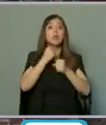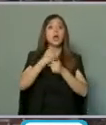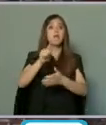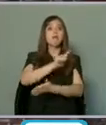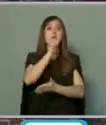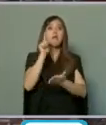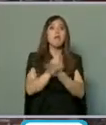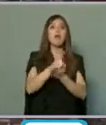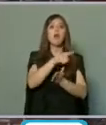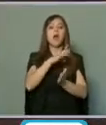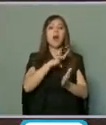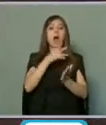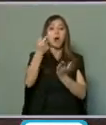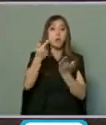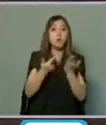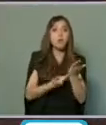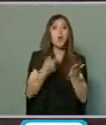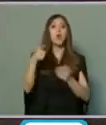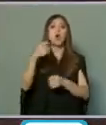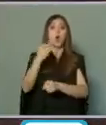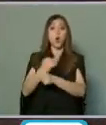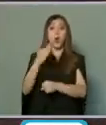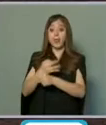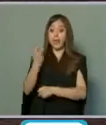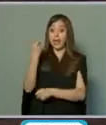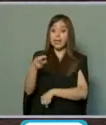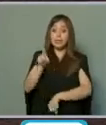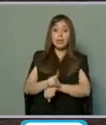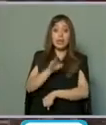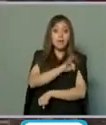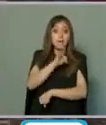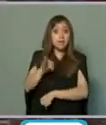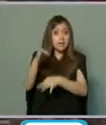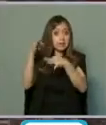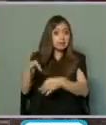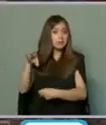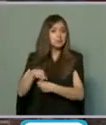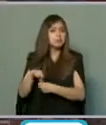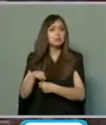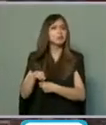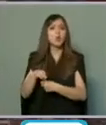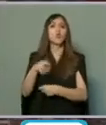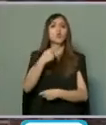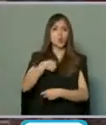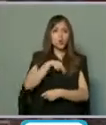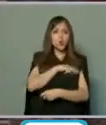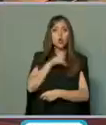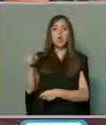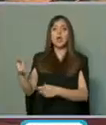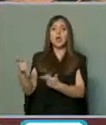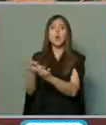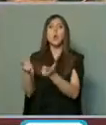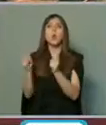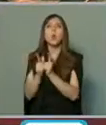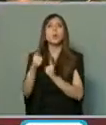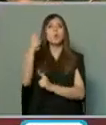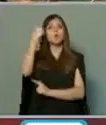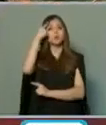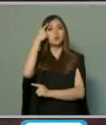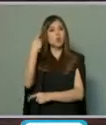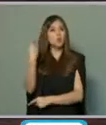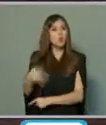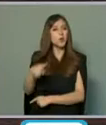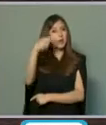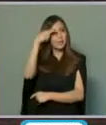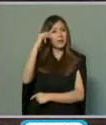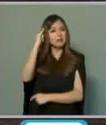cuanto a, únicamente en este momento pueden llevar a cabo las elecciones. Claro, Entonces atendemos elecciones que ellos vayan decidiendo hacer, atendemos